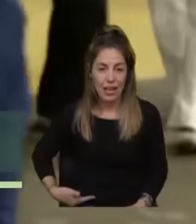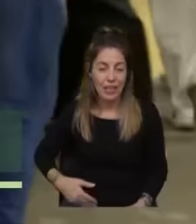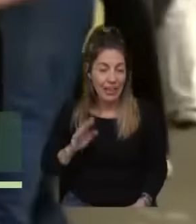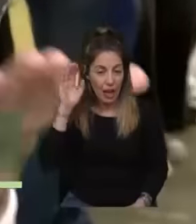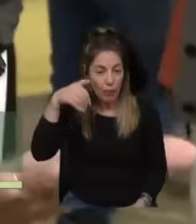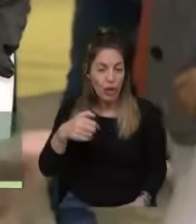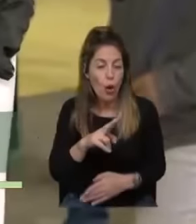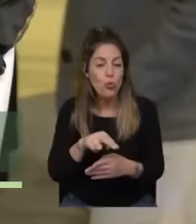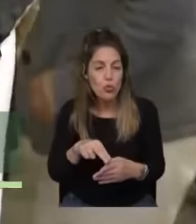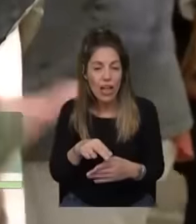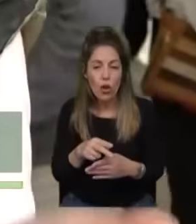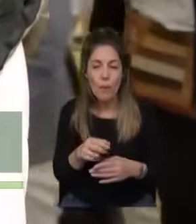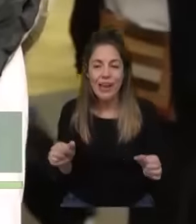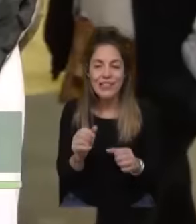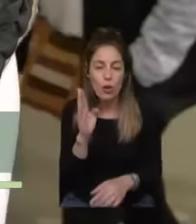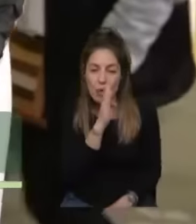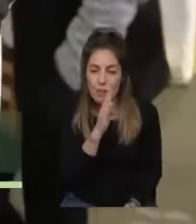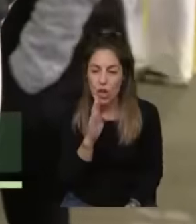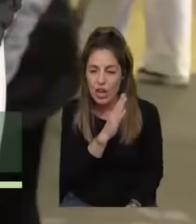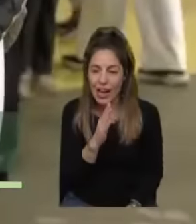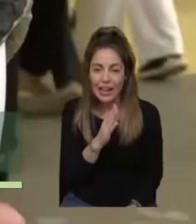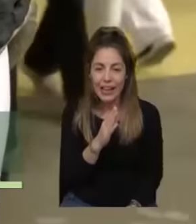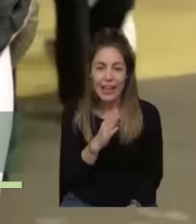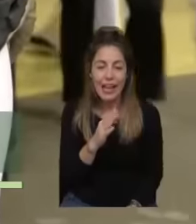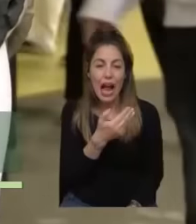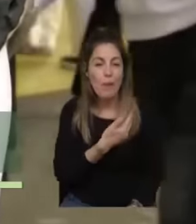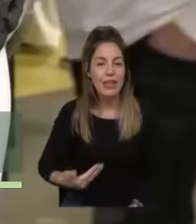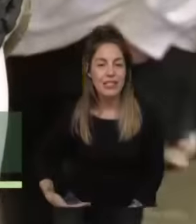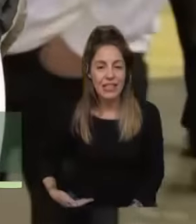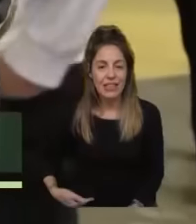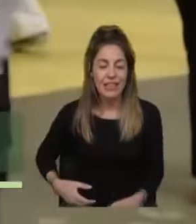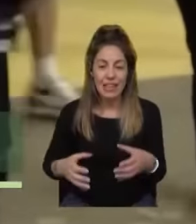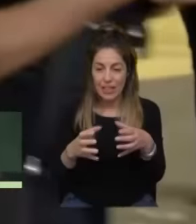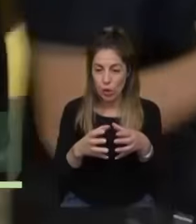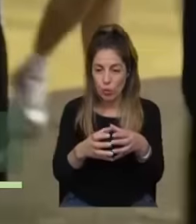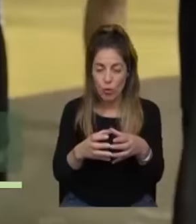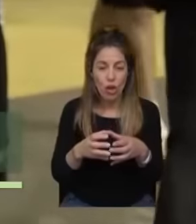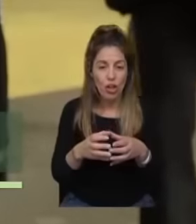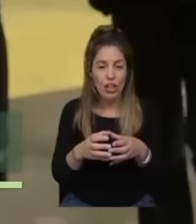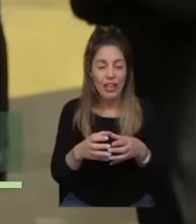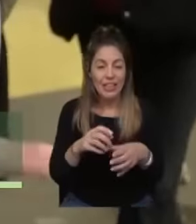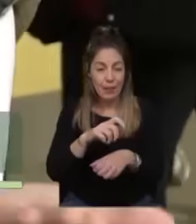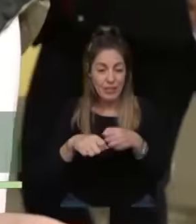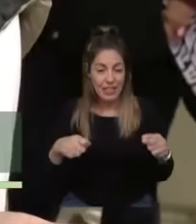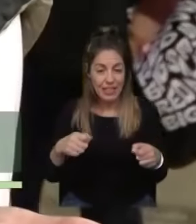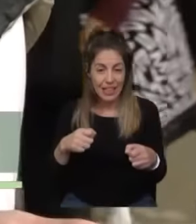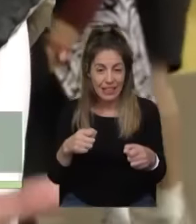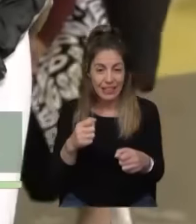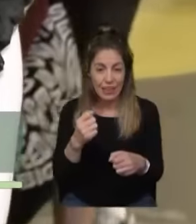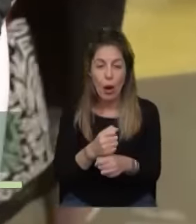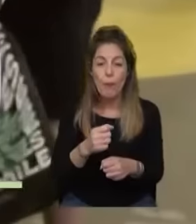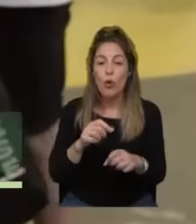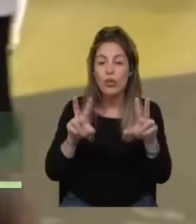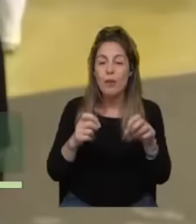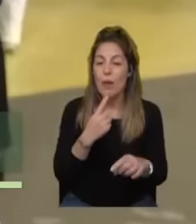para tratar de hacer un espionaje en el presidente de la Central de Trabajadores por un hecho político, por